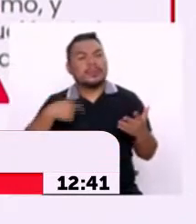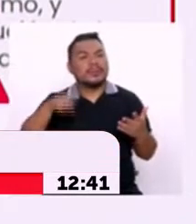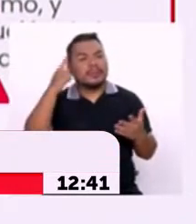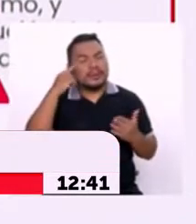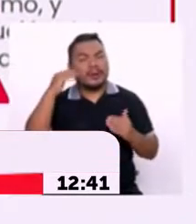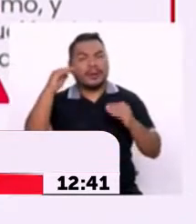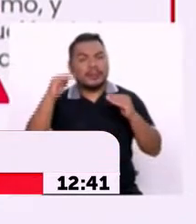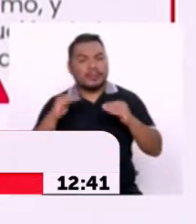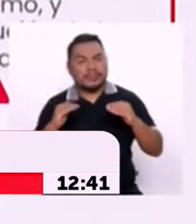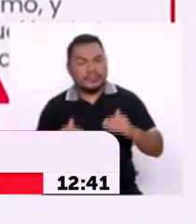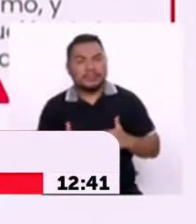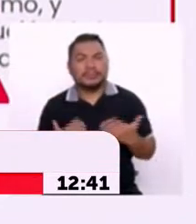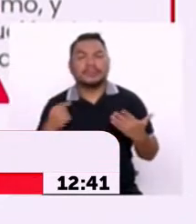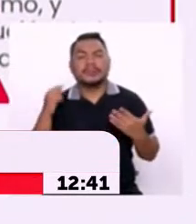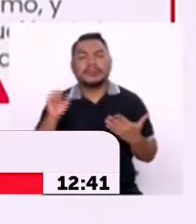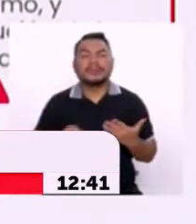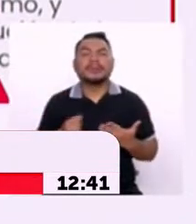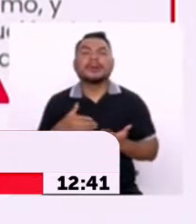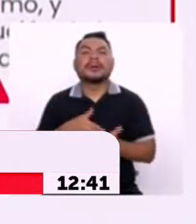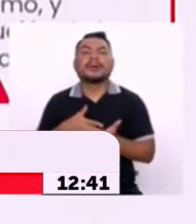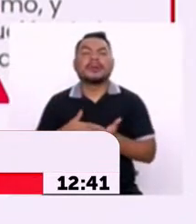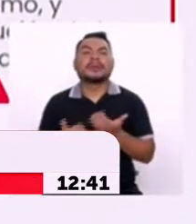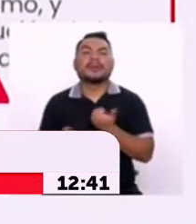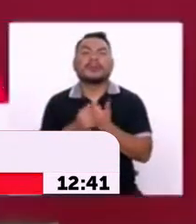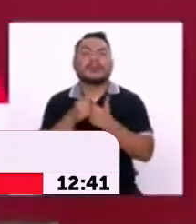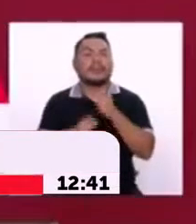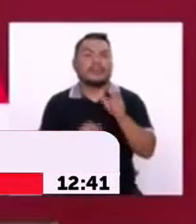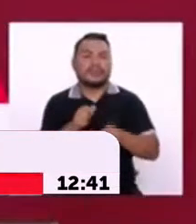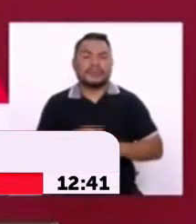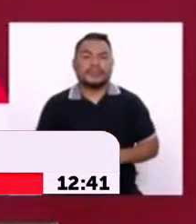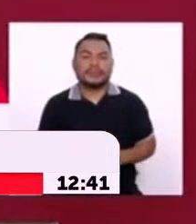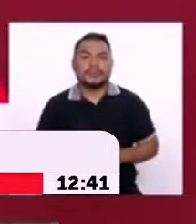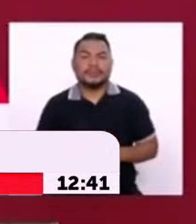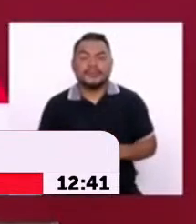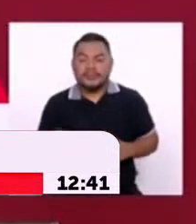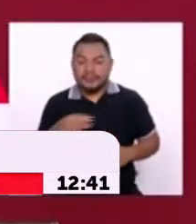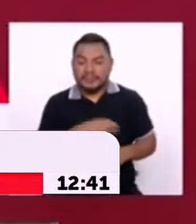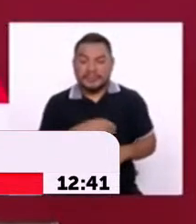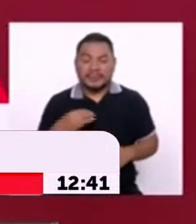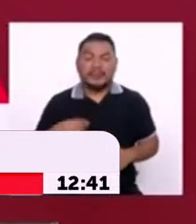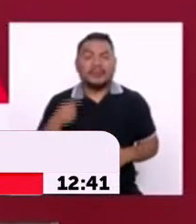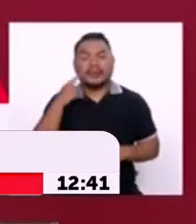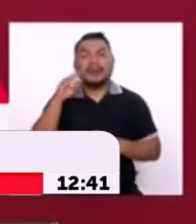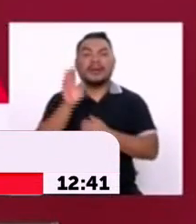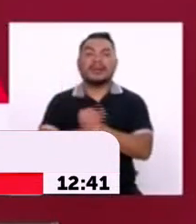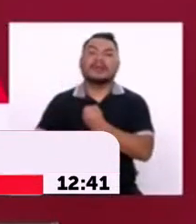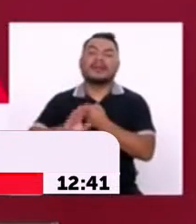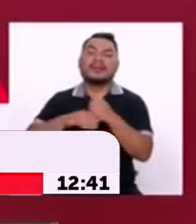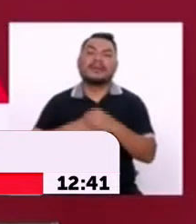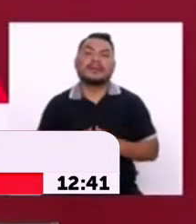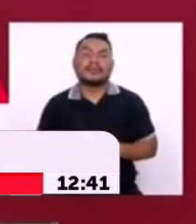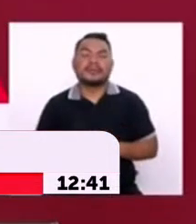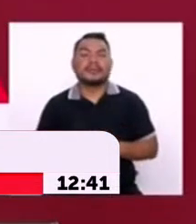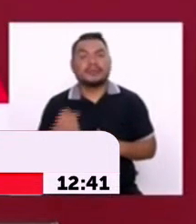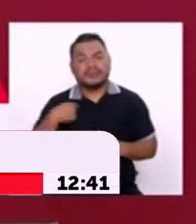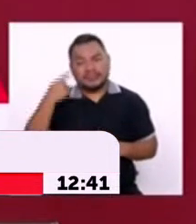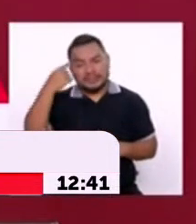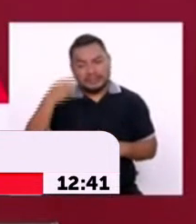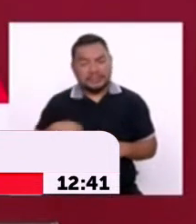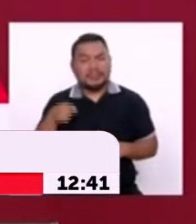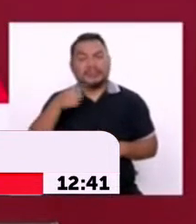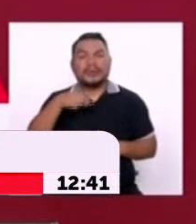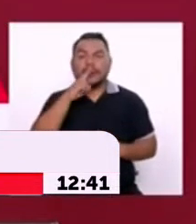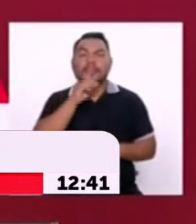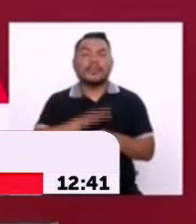coadyuvar a la disminución de la inseguridad ciudadana. Ministerio de Defensa,